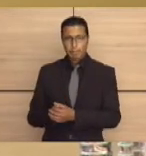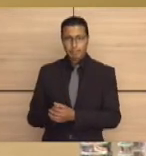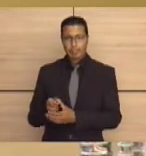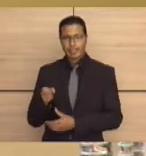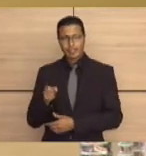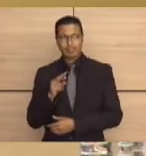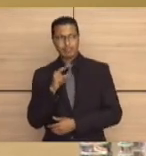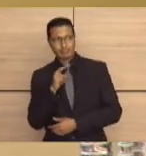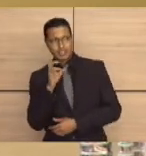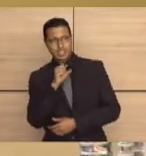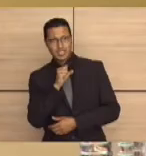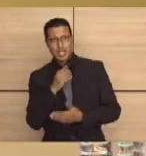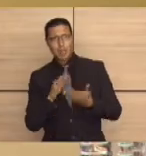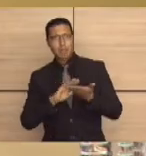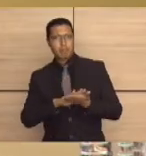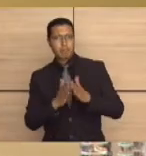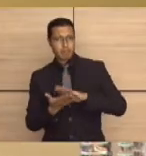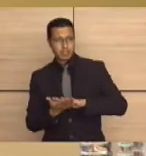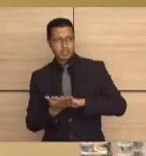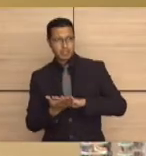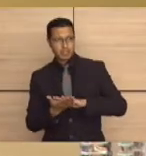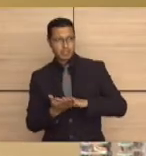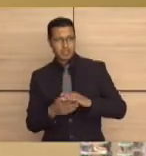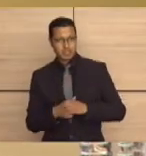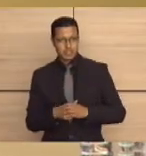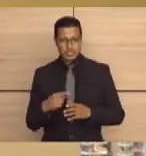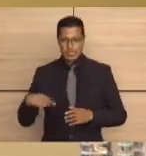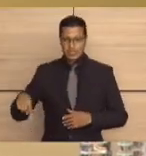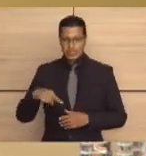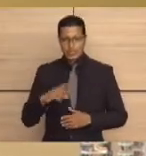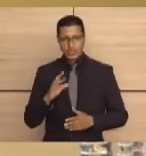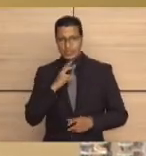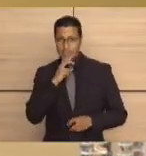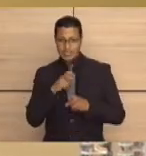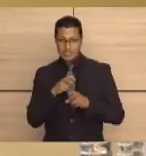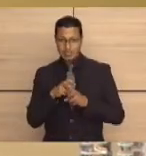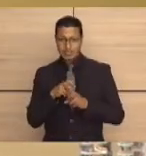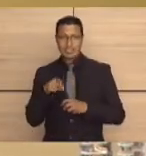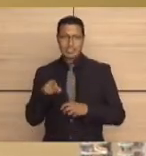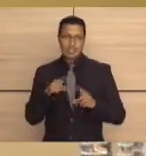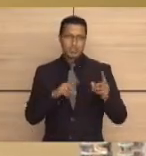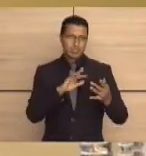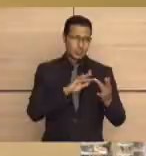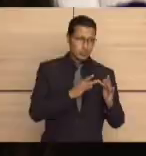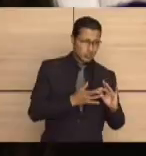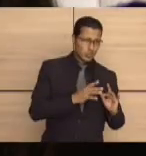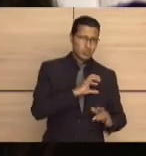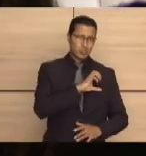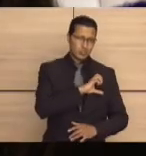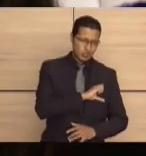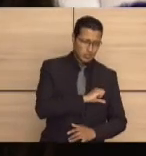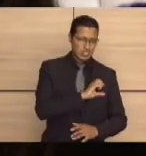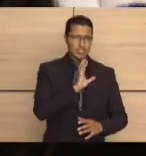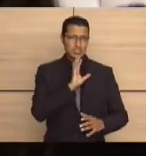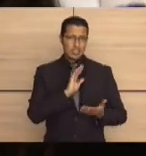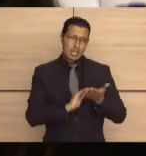paz. Y quizás para nosotros muchas veces es fácil decir, debemos sanar heridas, debemos salir adelante, debemos